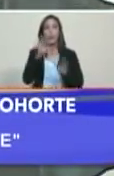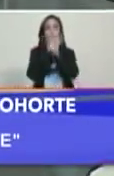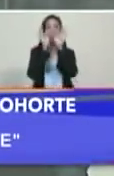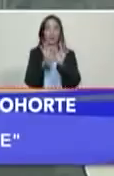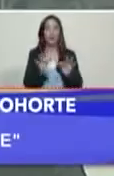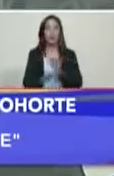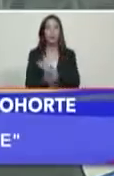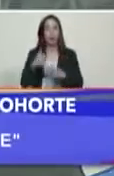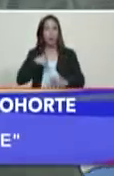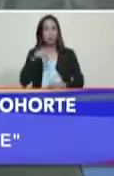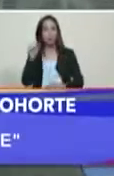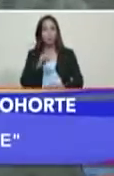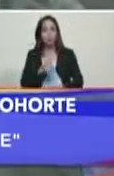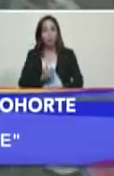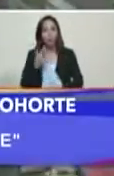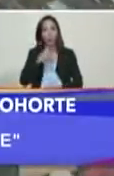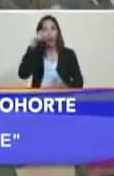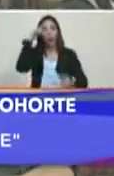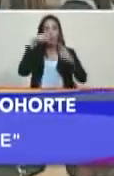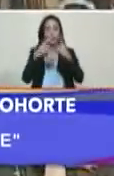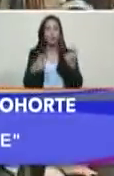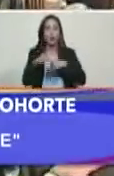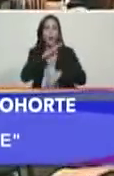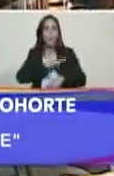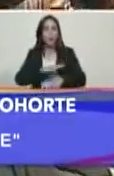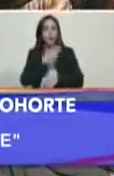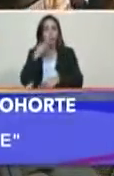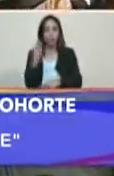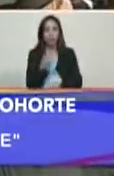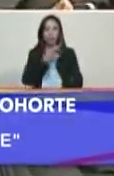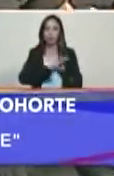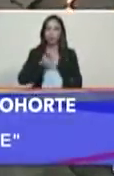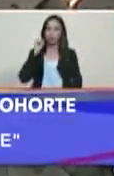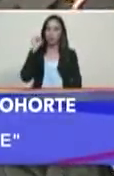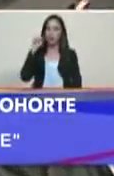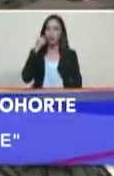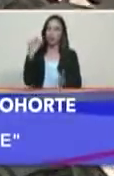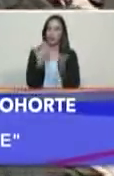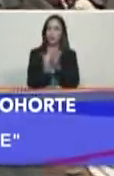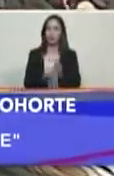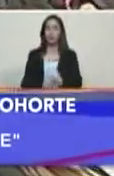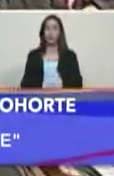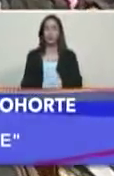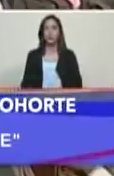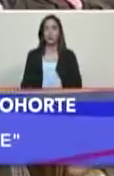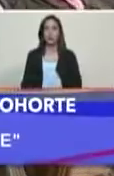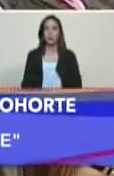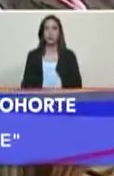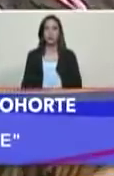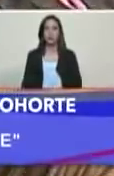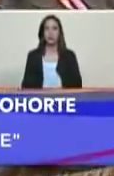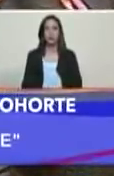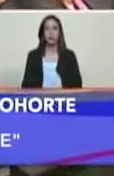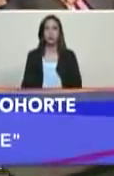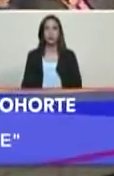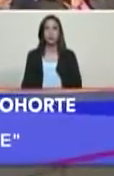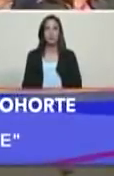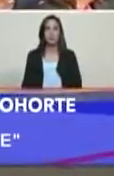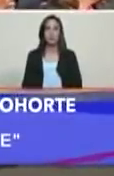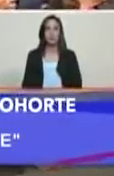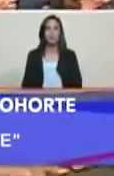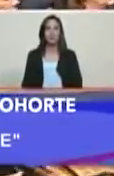Puedo, y lo convirtió en una misión social, una misión socialista, y logró en año y medio alfabetizar a un país